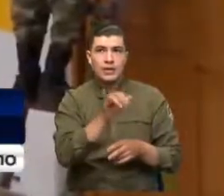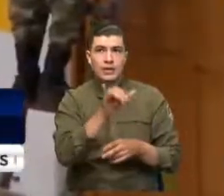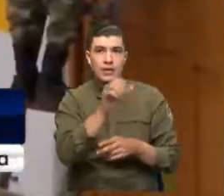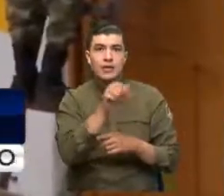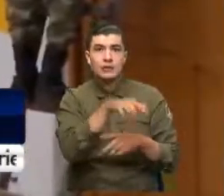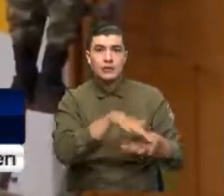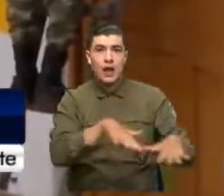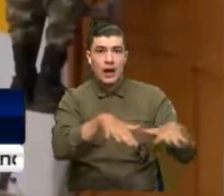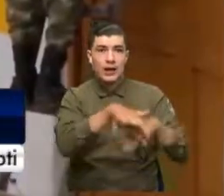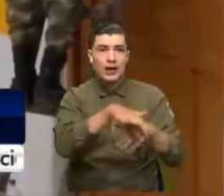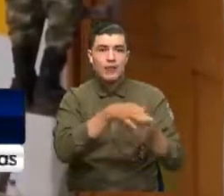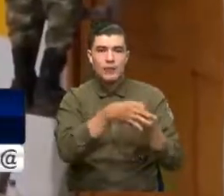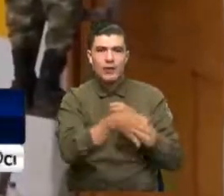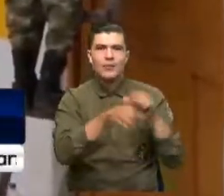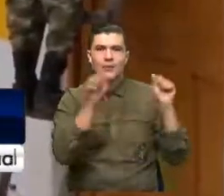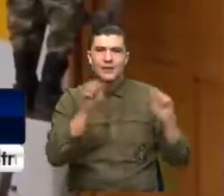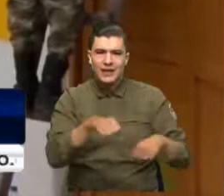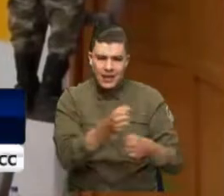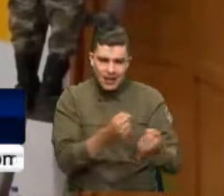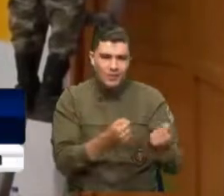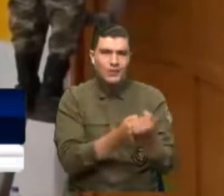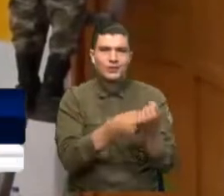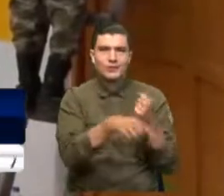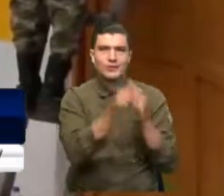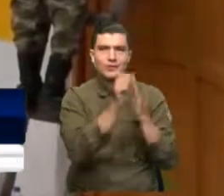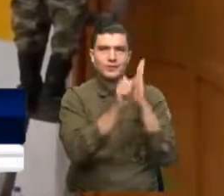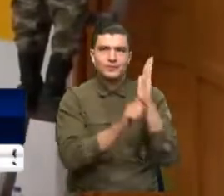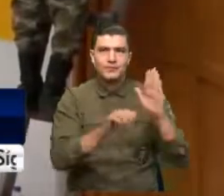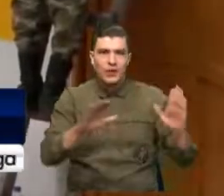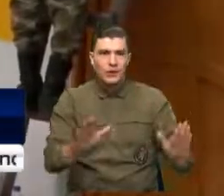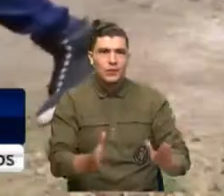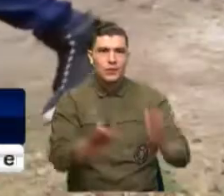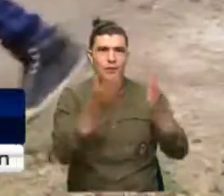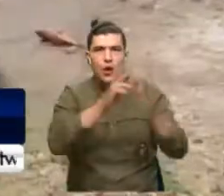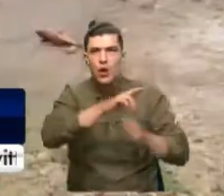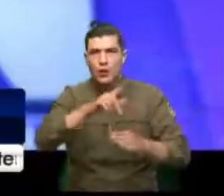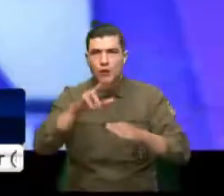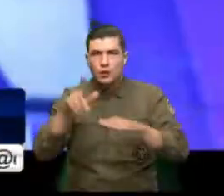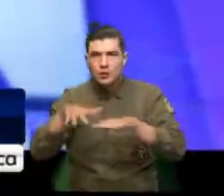Duque para avalar este programa que se extenderá a otras veredas de Colombia.